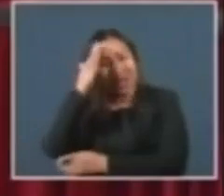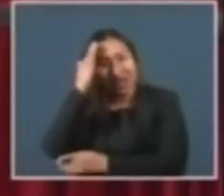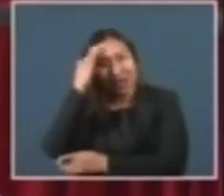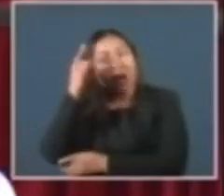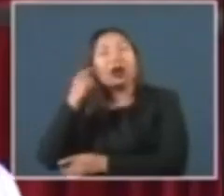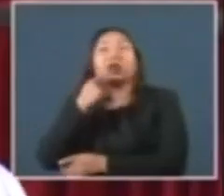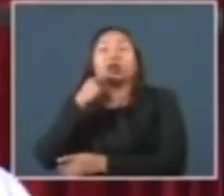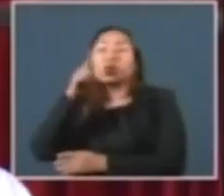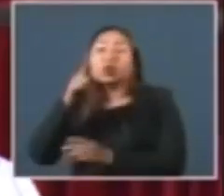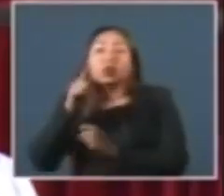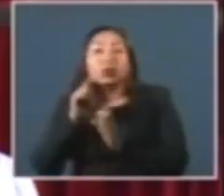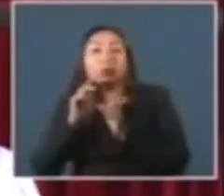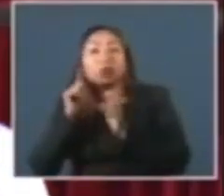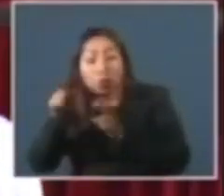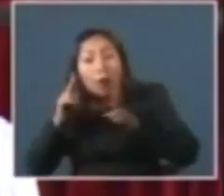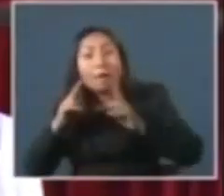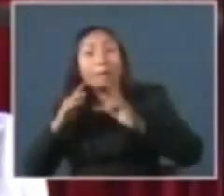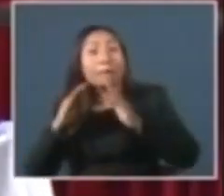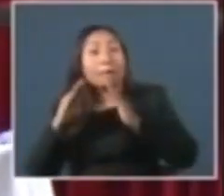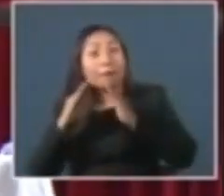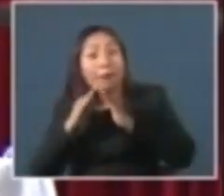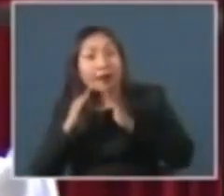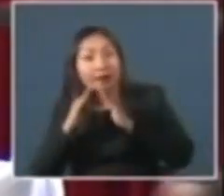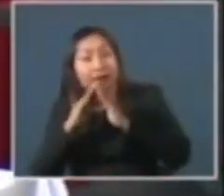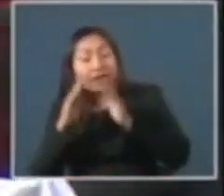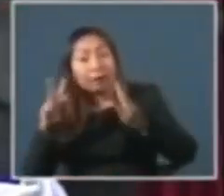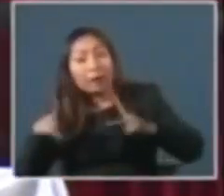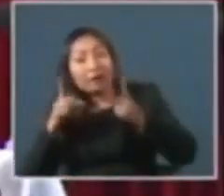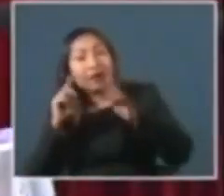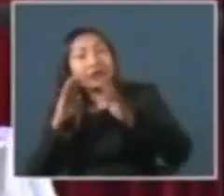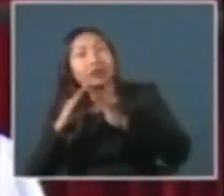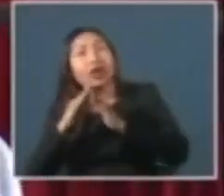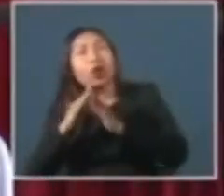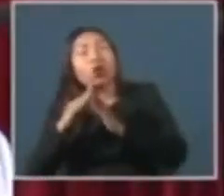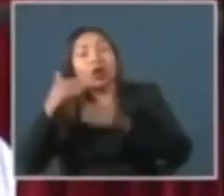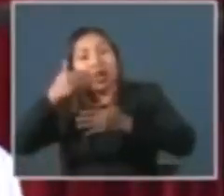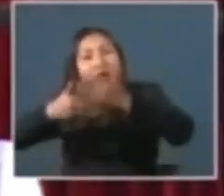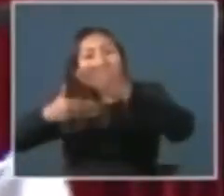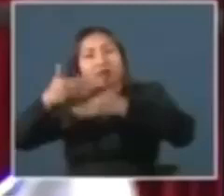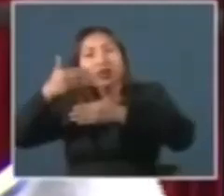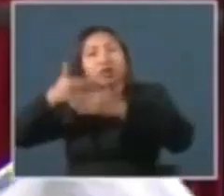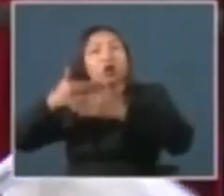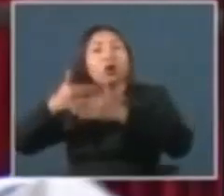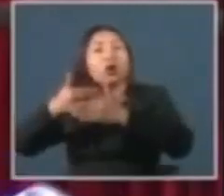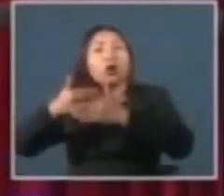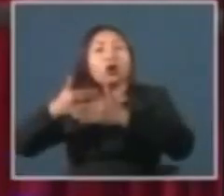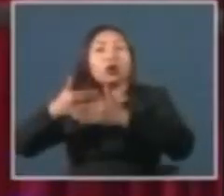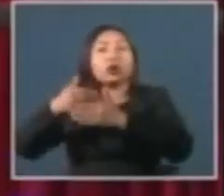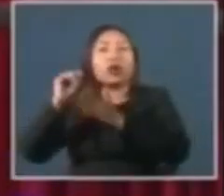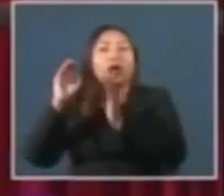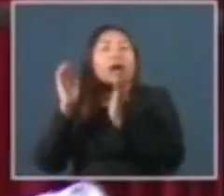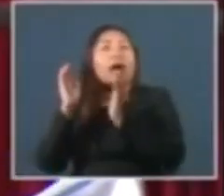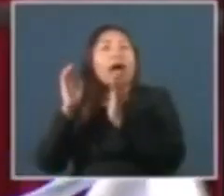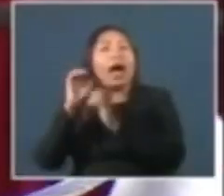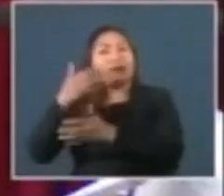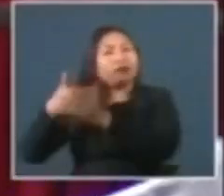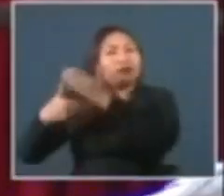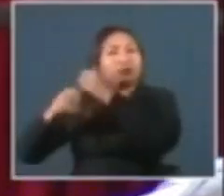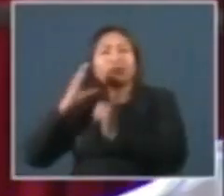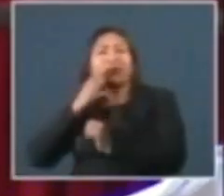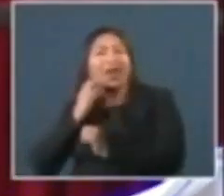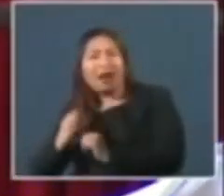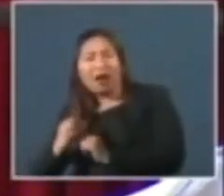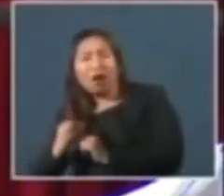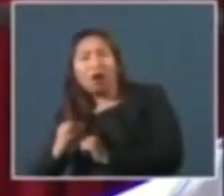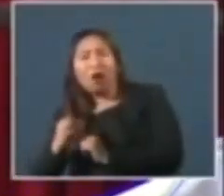en el edificio Caraoco El Lif, un edificio antiguo, y vive en el segundo piso. ¿Cómo yo voy a